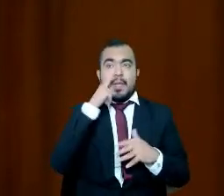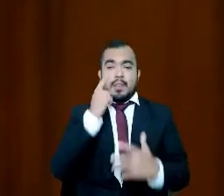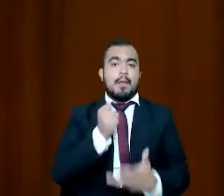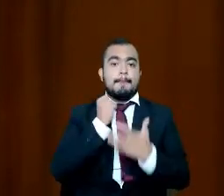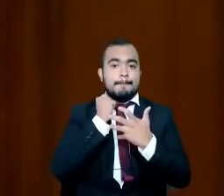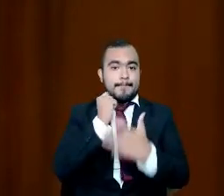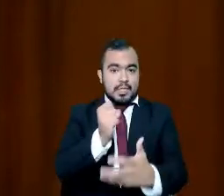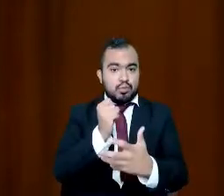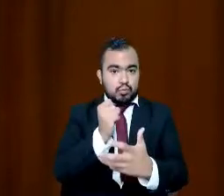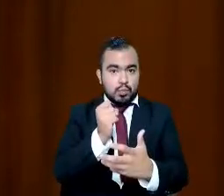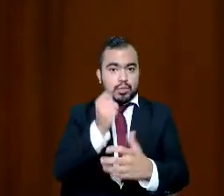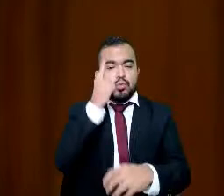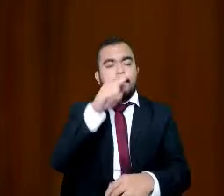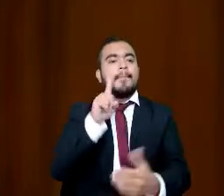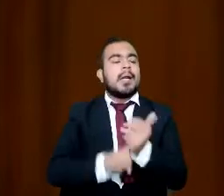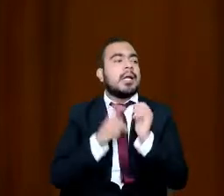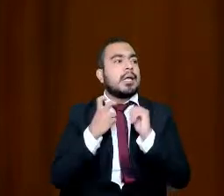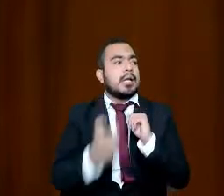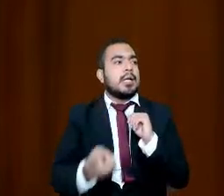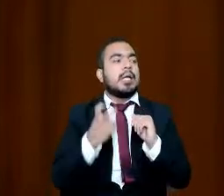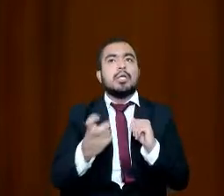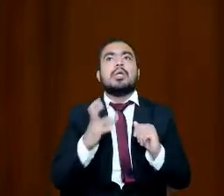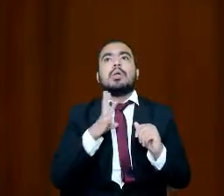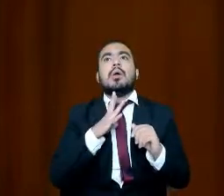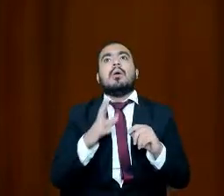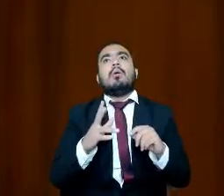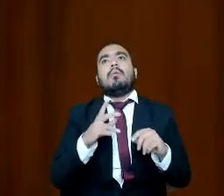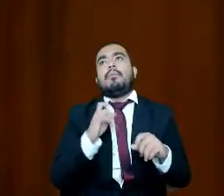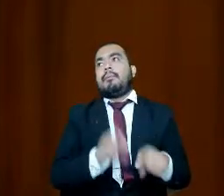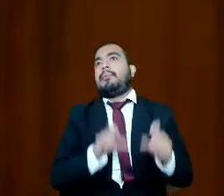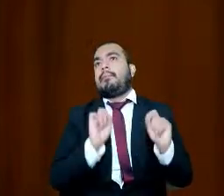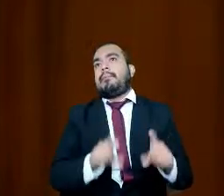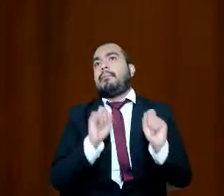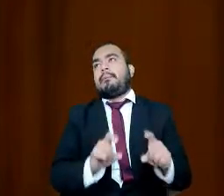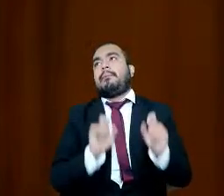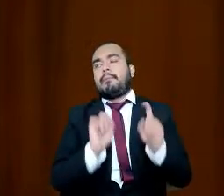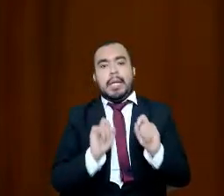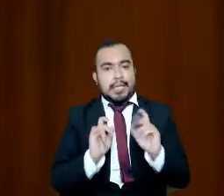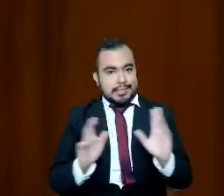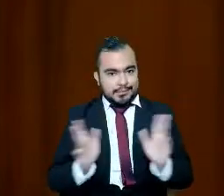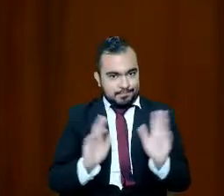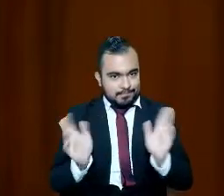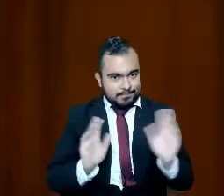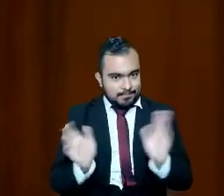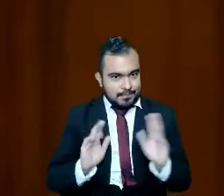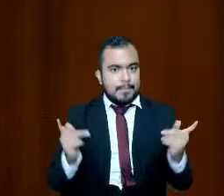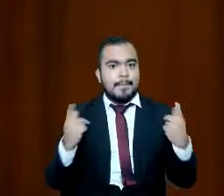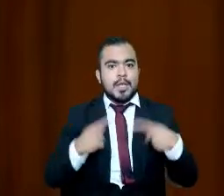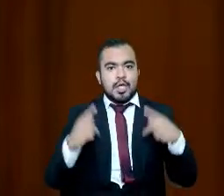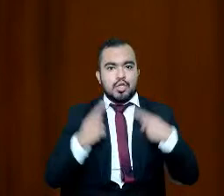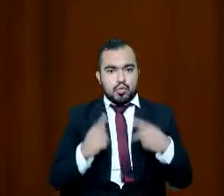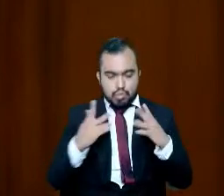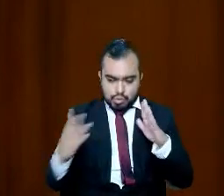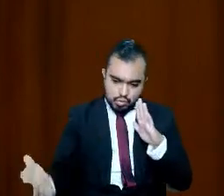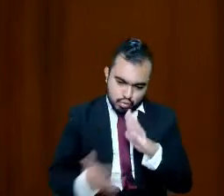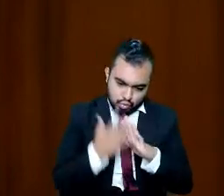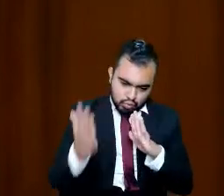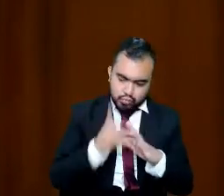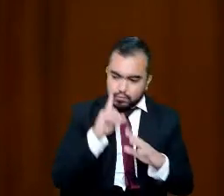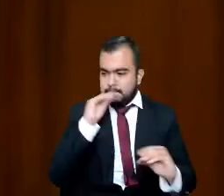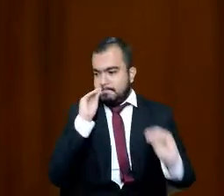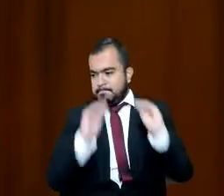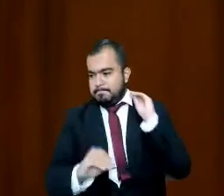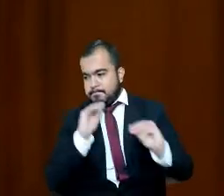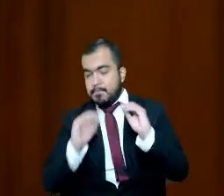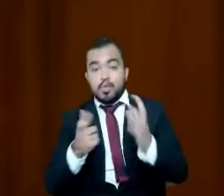sea el barril sin fondo y que nos trasladen tanto quien construye como quien desarrolla